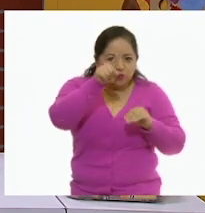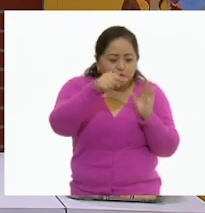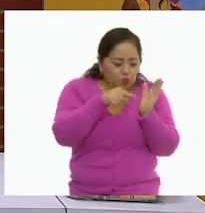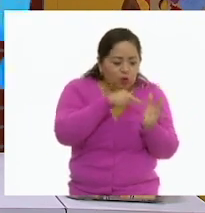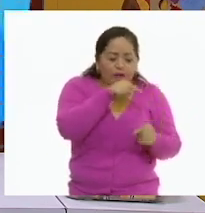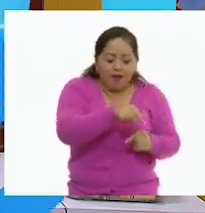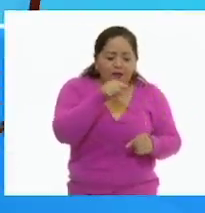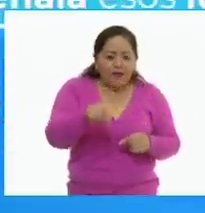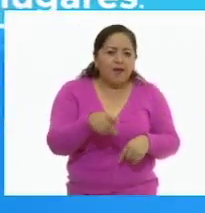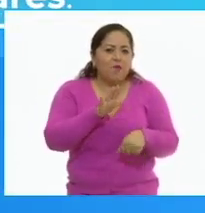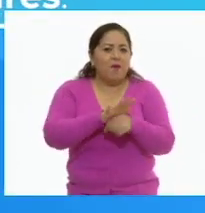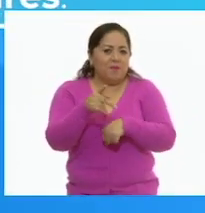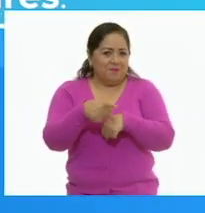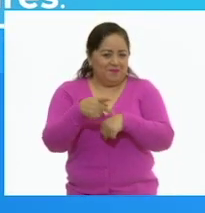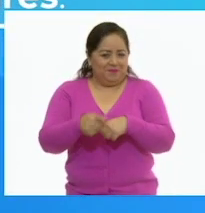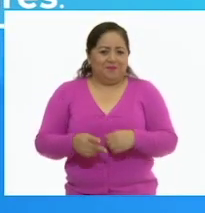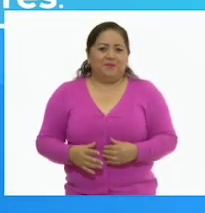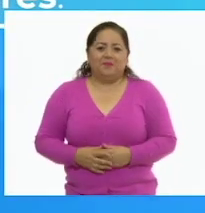señala esos lugares.